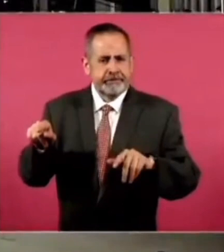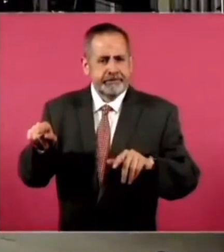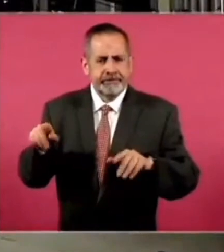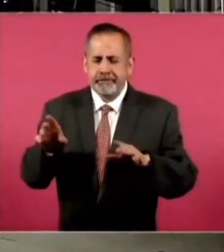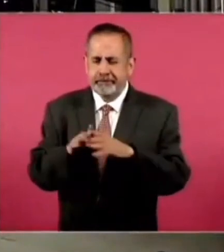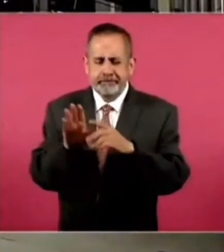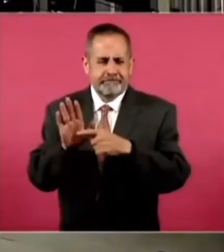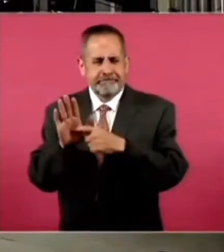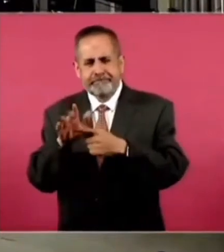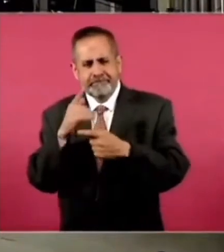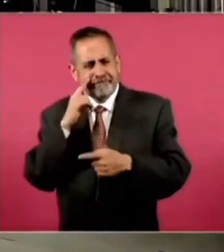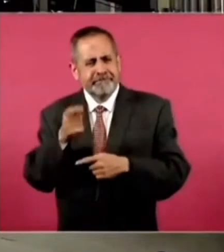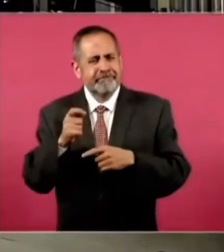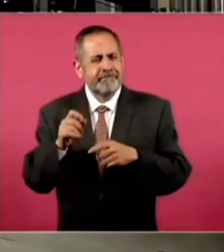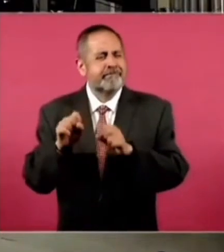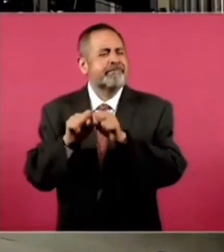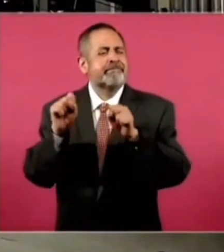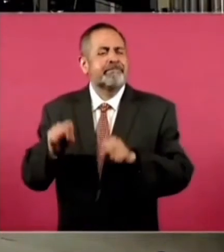sistema